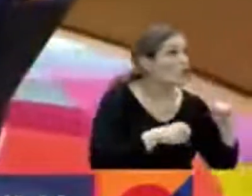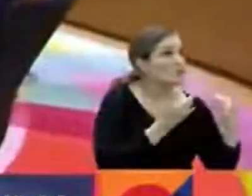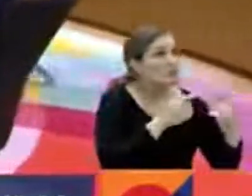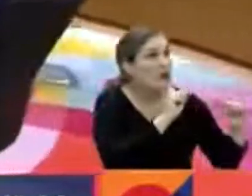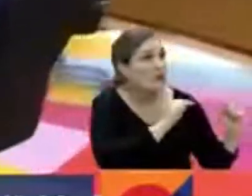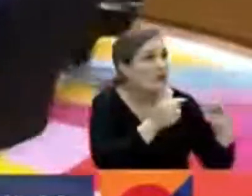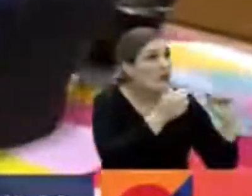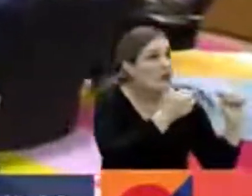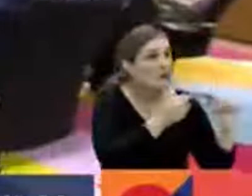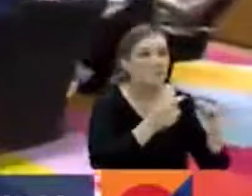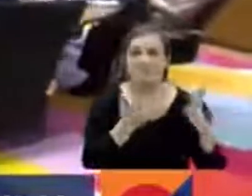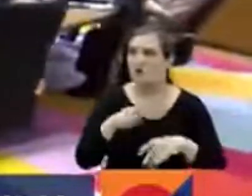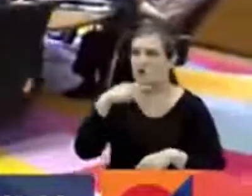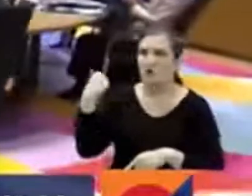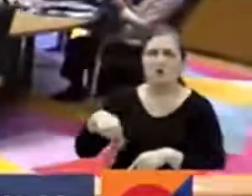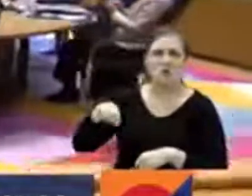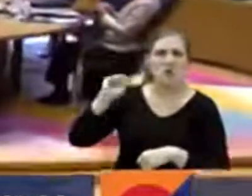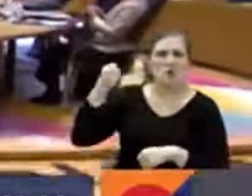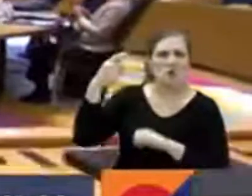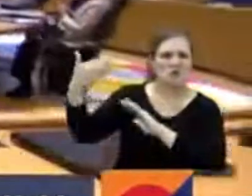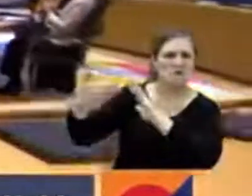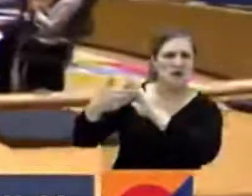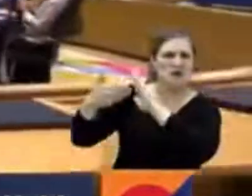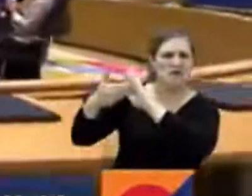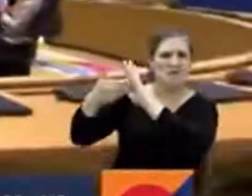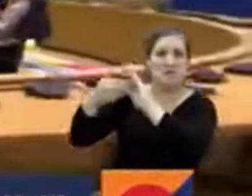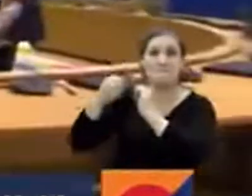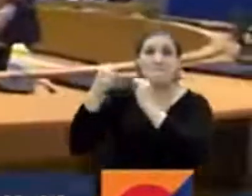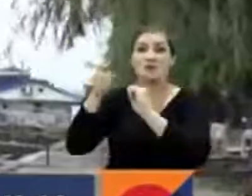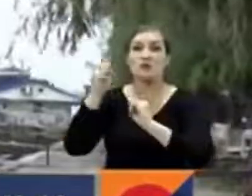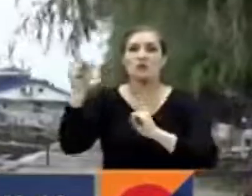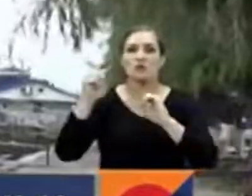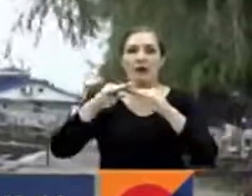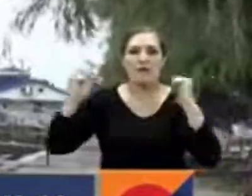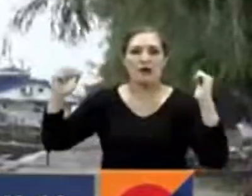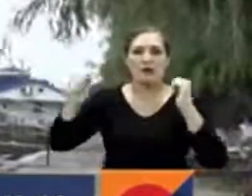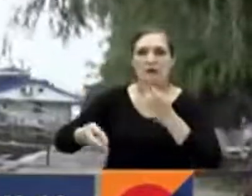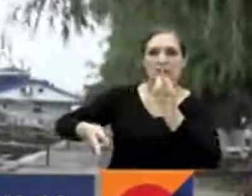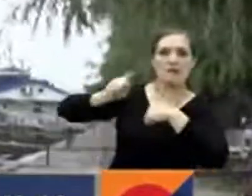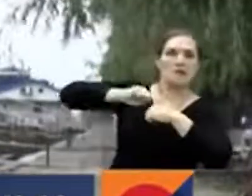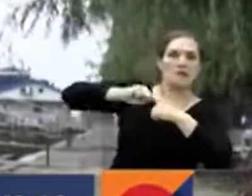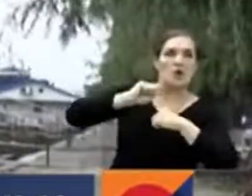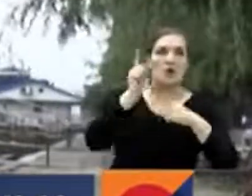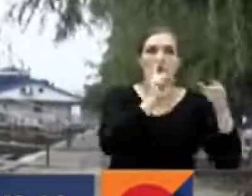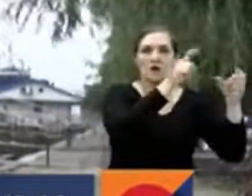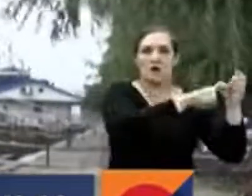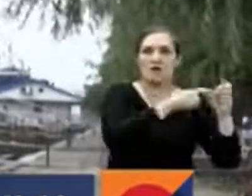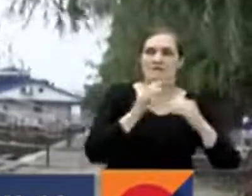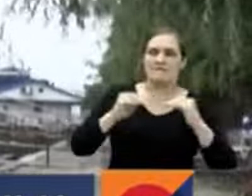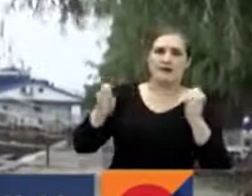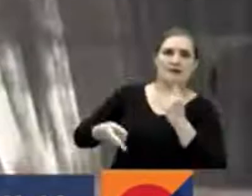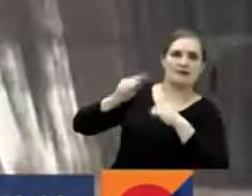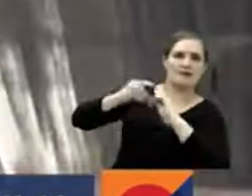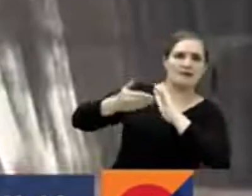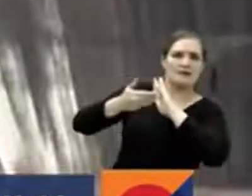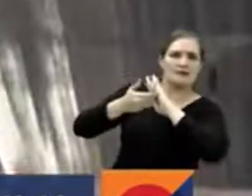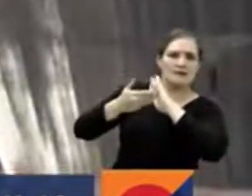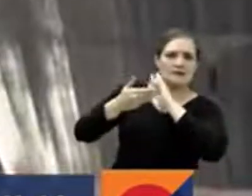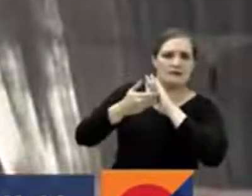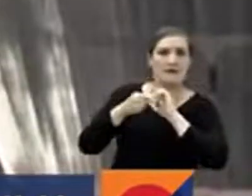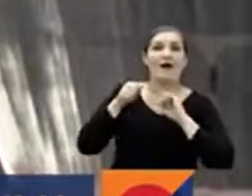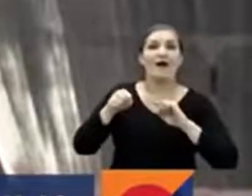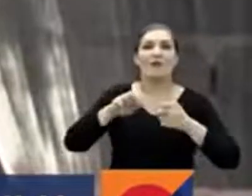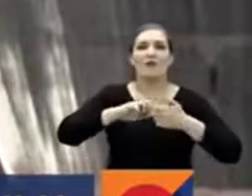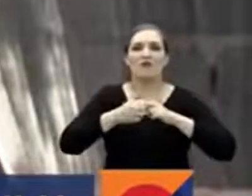la reacción bélica de Rusia podría ser la de recrudecer sus ataques. Justamente esas acciones que afectan el funcionamiento de